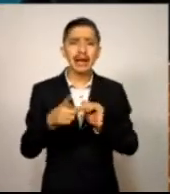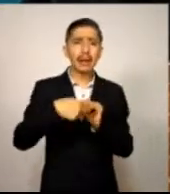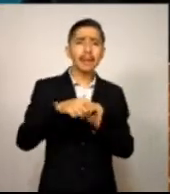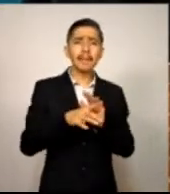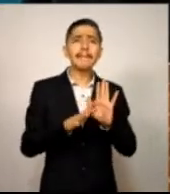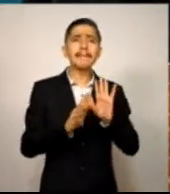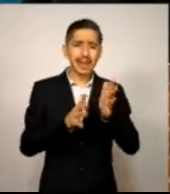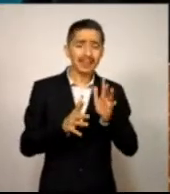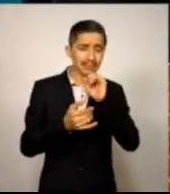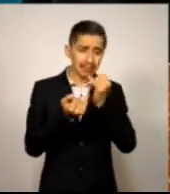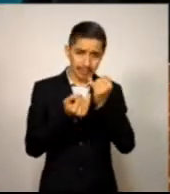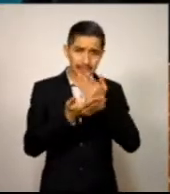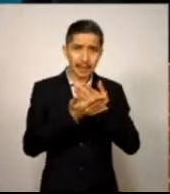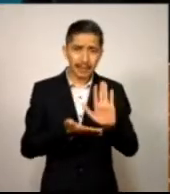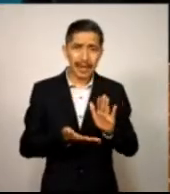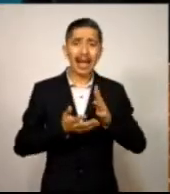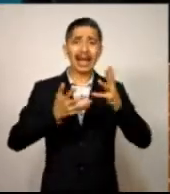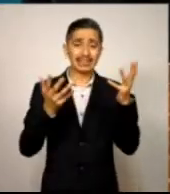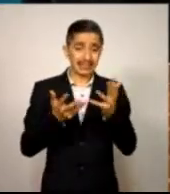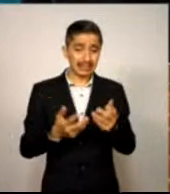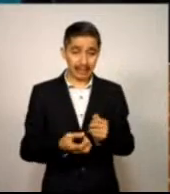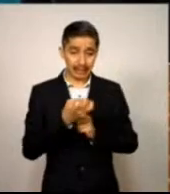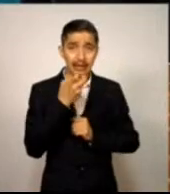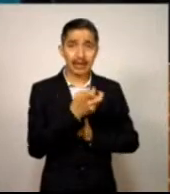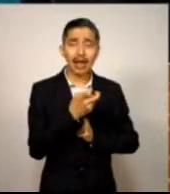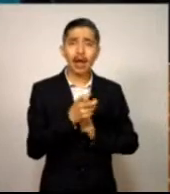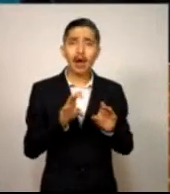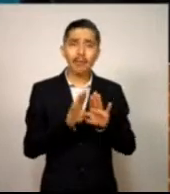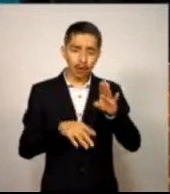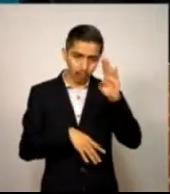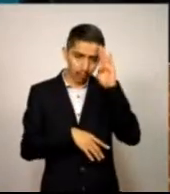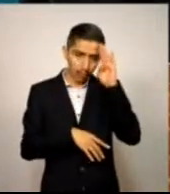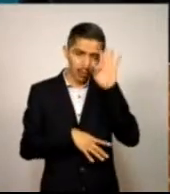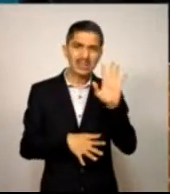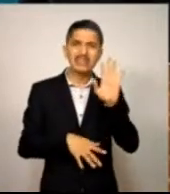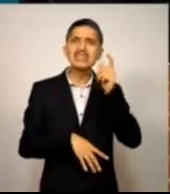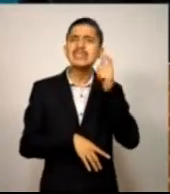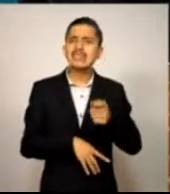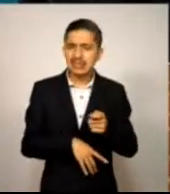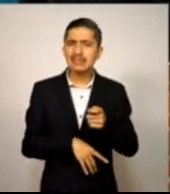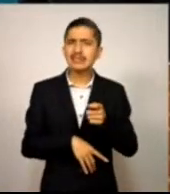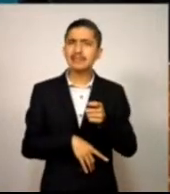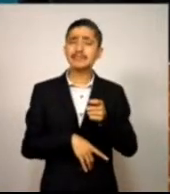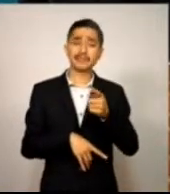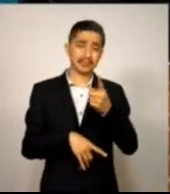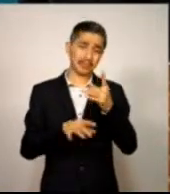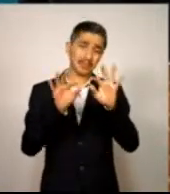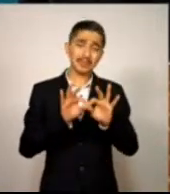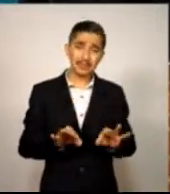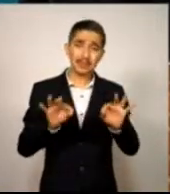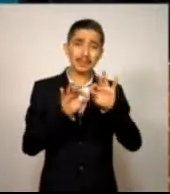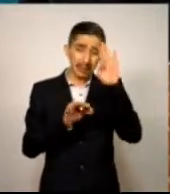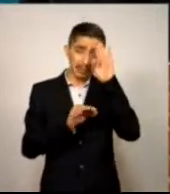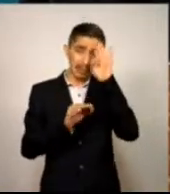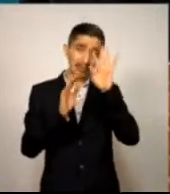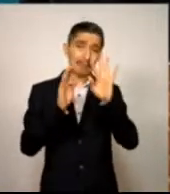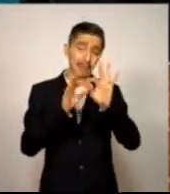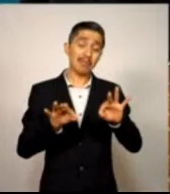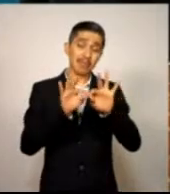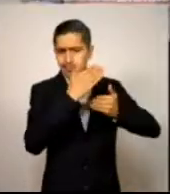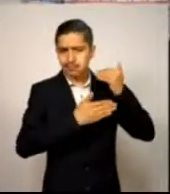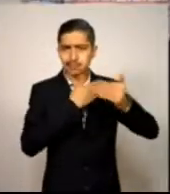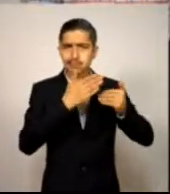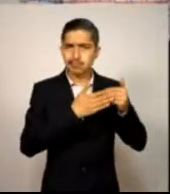viajar y es además hacer esto considerado como un factor que tiene alto